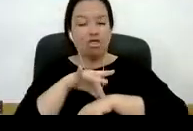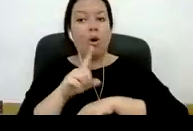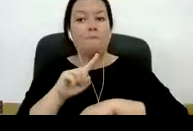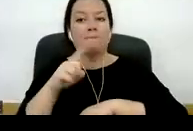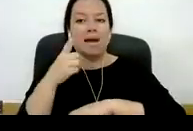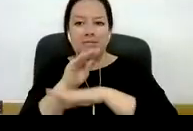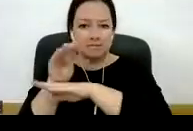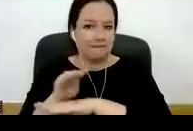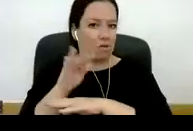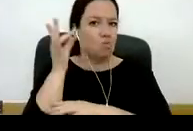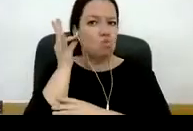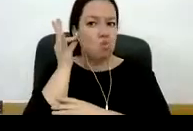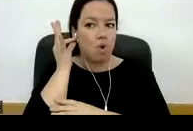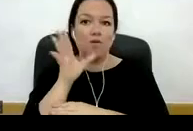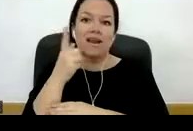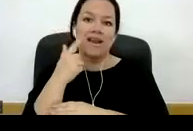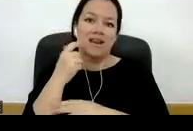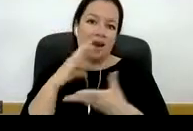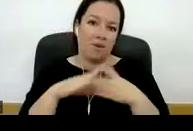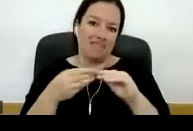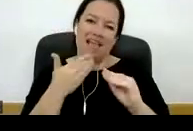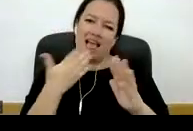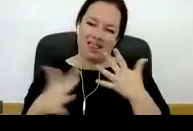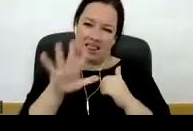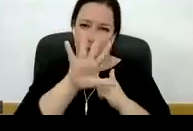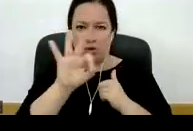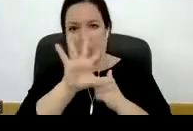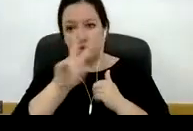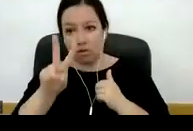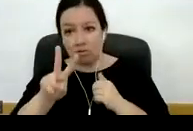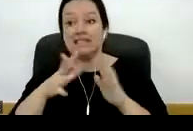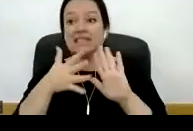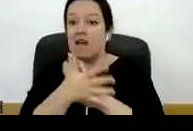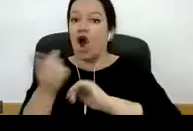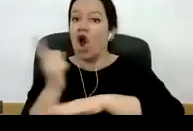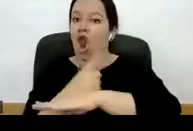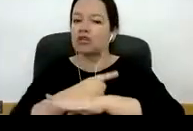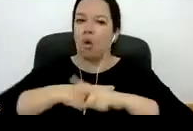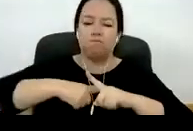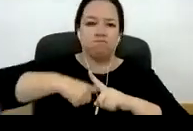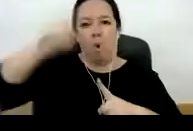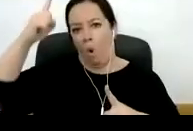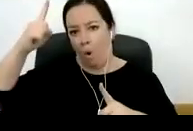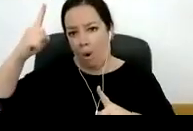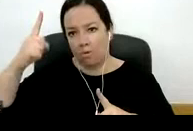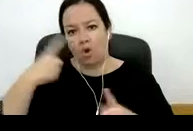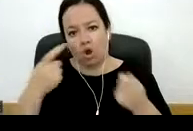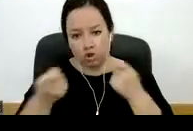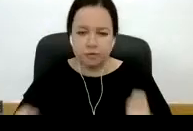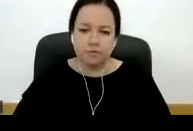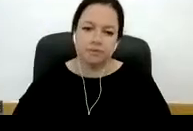aparecer la menopausia por término medio, y es el momento en el que se pueden disparar los lípidos de manera